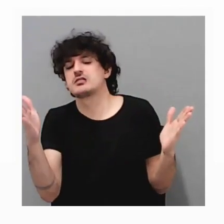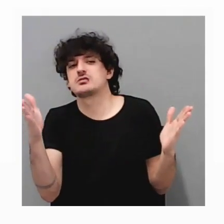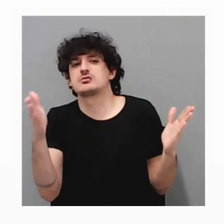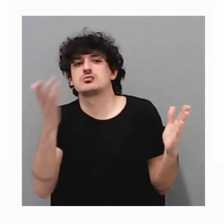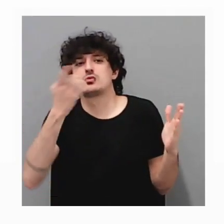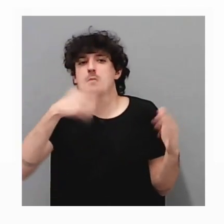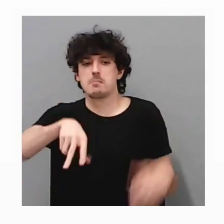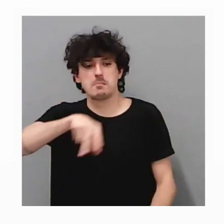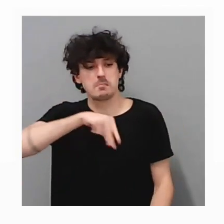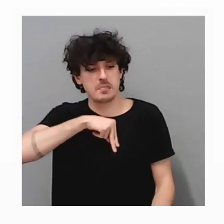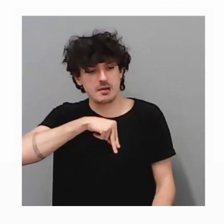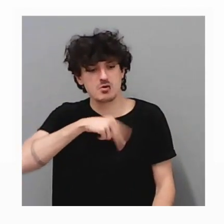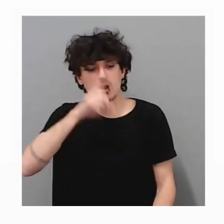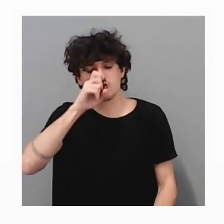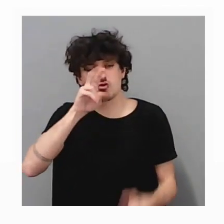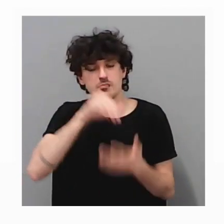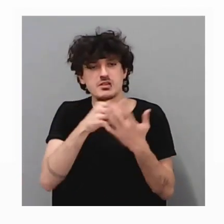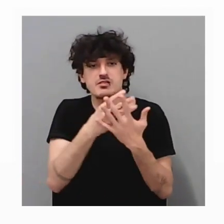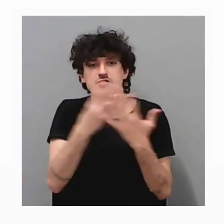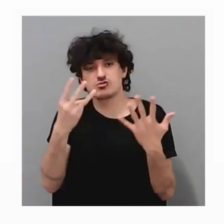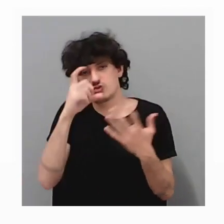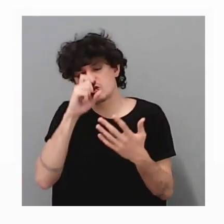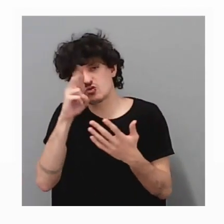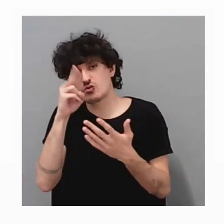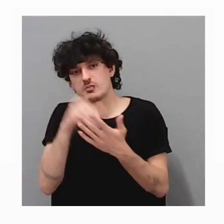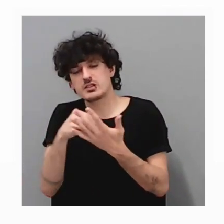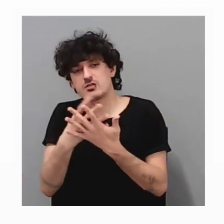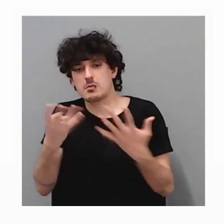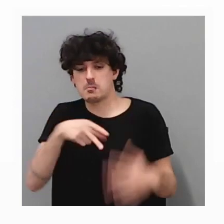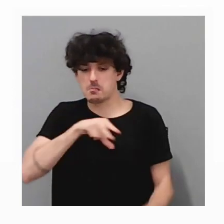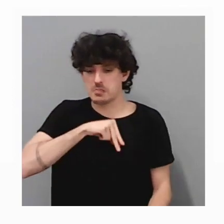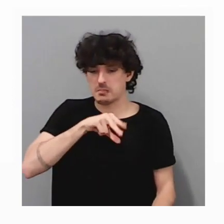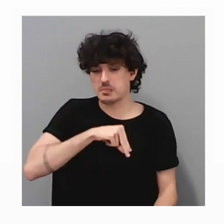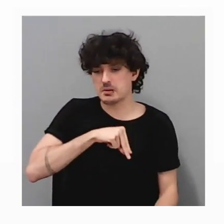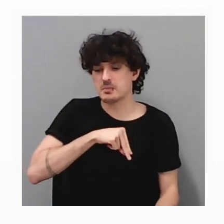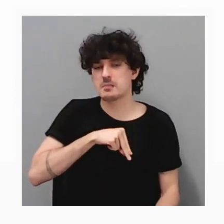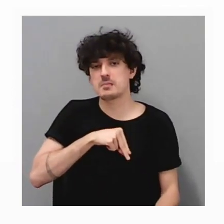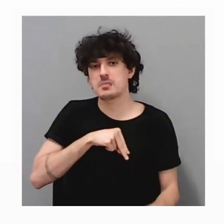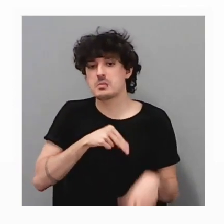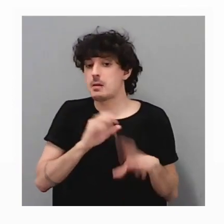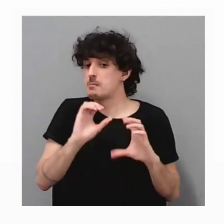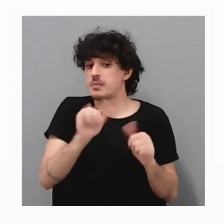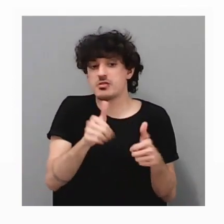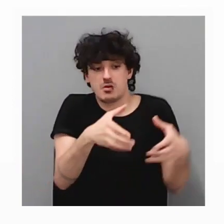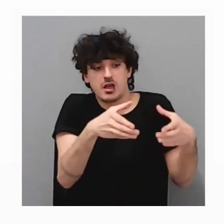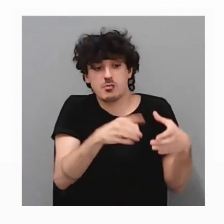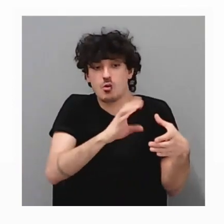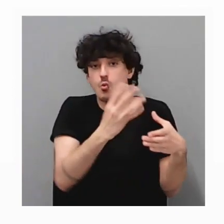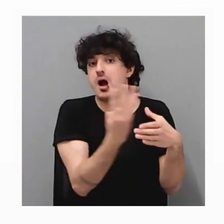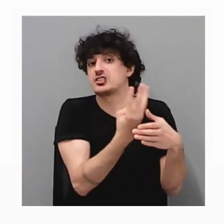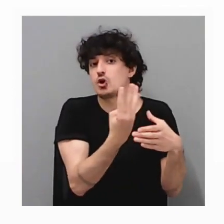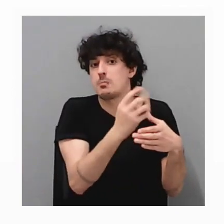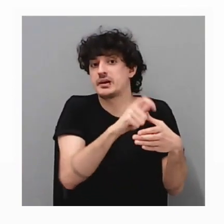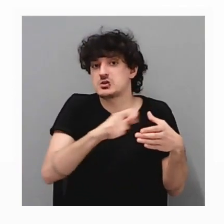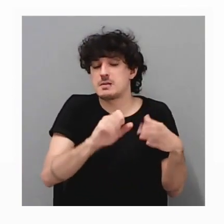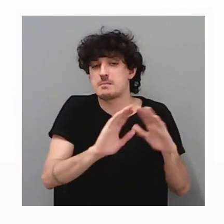entre las 3 mejores en 2019, con una gran cobertura mediática y que empezó con un equipo de 4 personas. Como dice mi compañera de